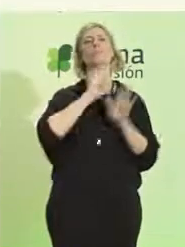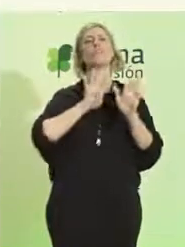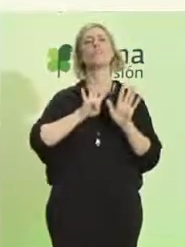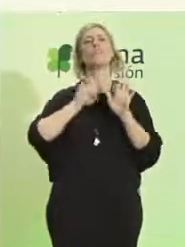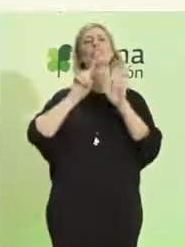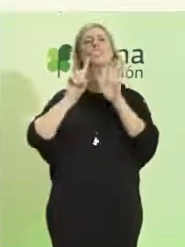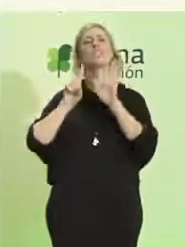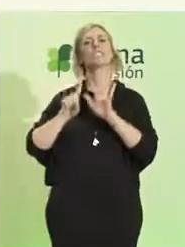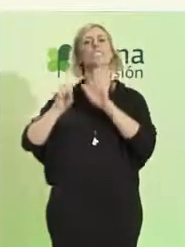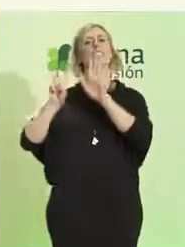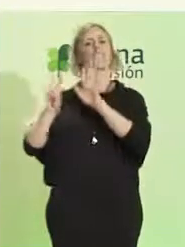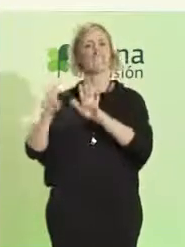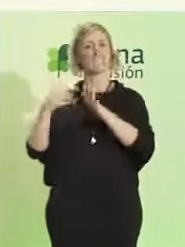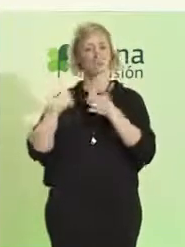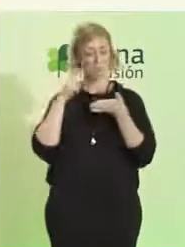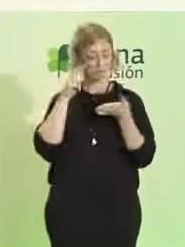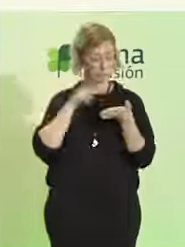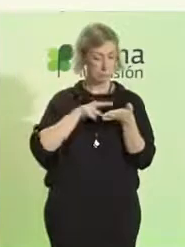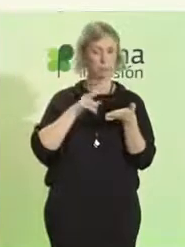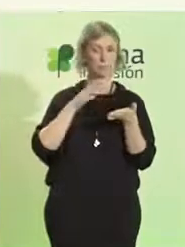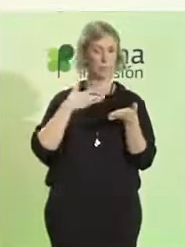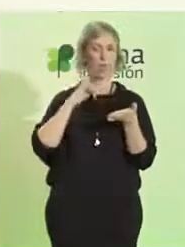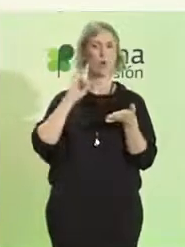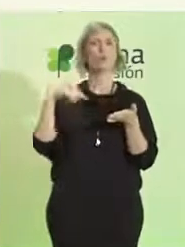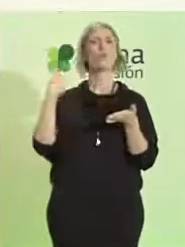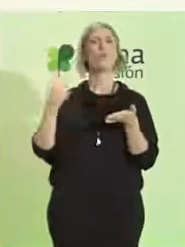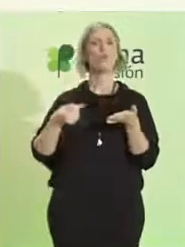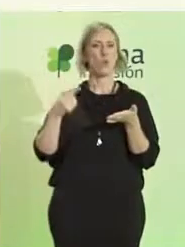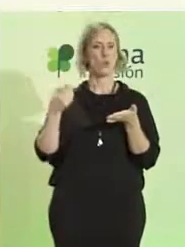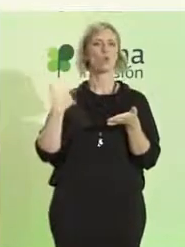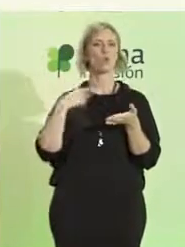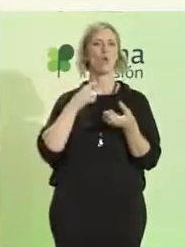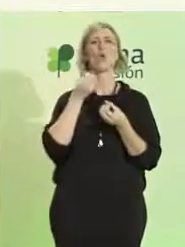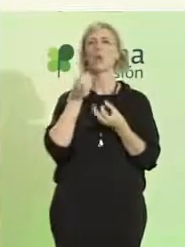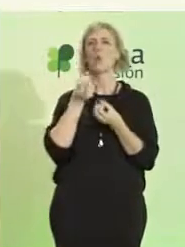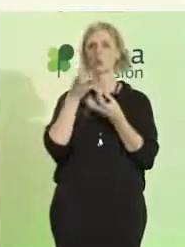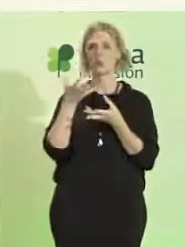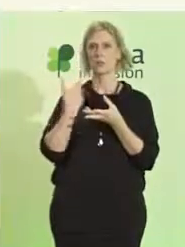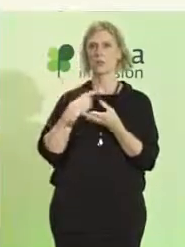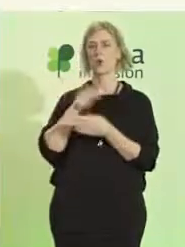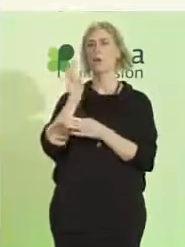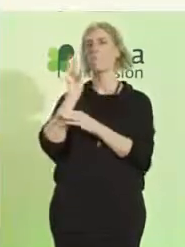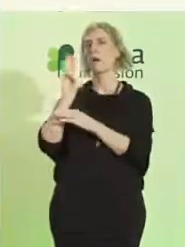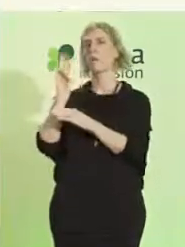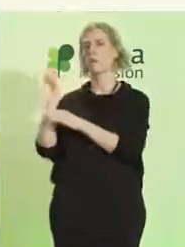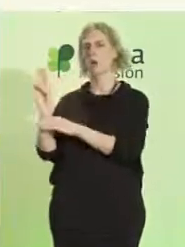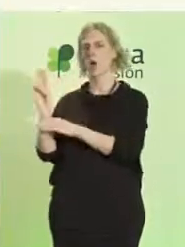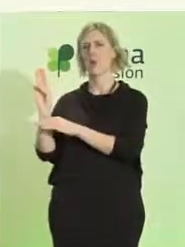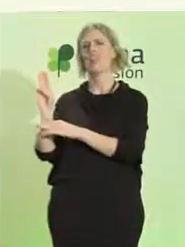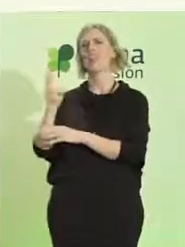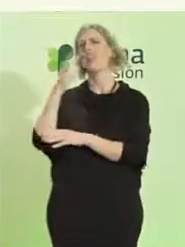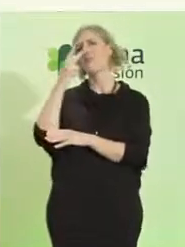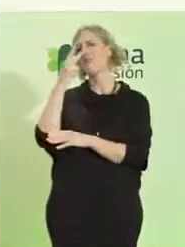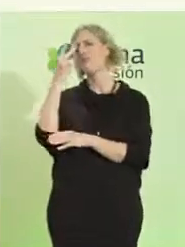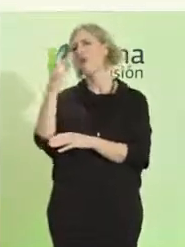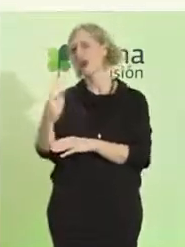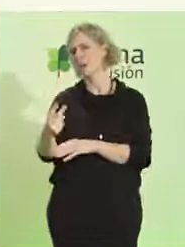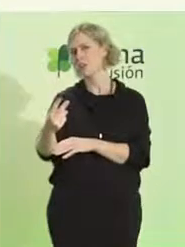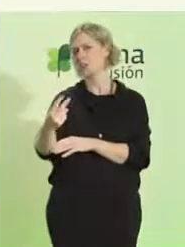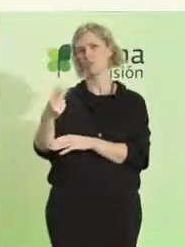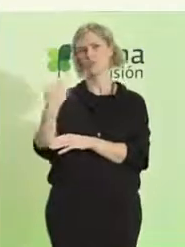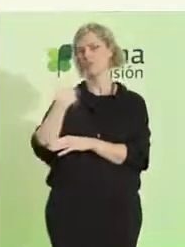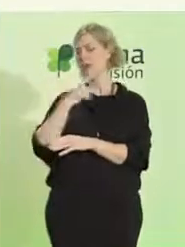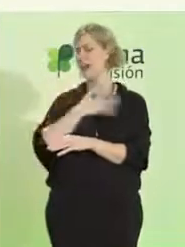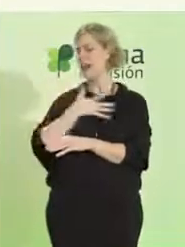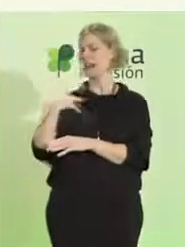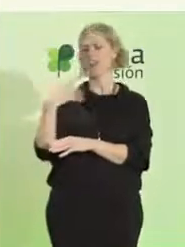1967, miro la chuleta porque, bueno, luego os contaré, pero me he propuesto no utilizar PowerPoint durante los próximos dos años e ir a los sitios